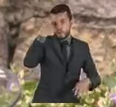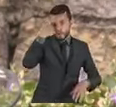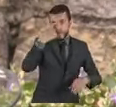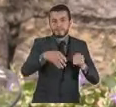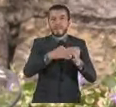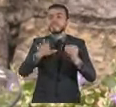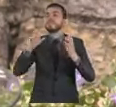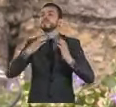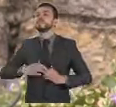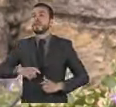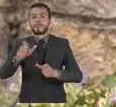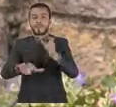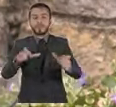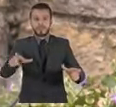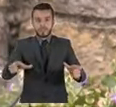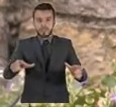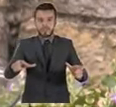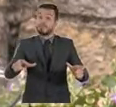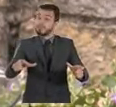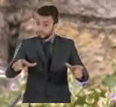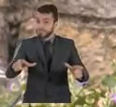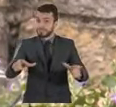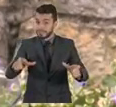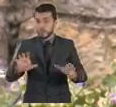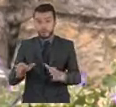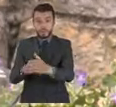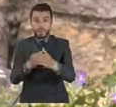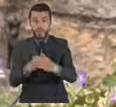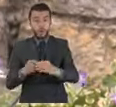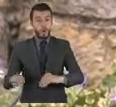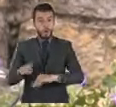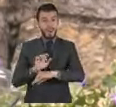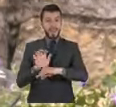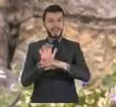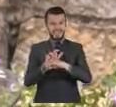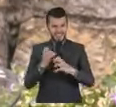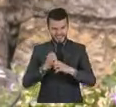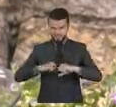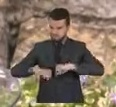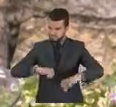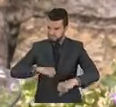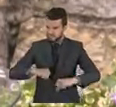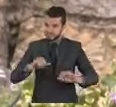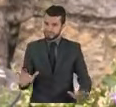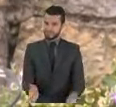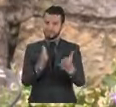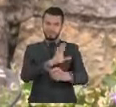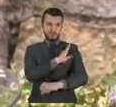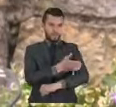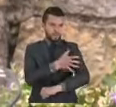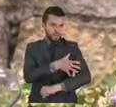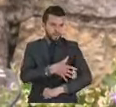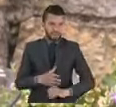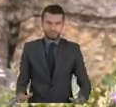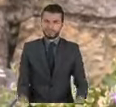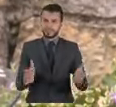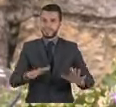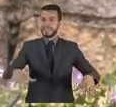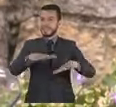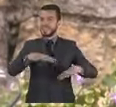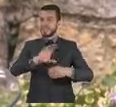la ciudadanía y particularmente de las entidades con mucha fuerza en el desarrollo de la ciudad. La dinámica será la